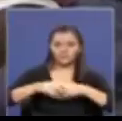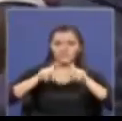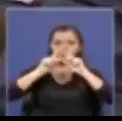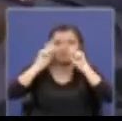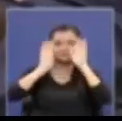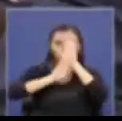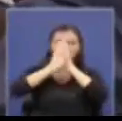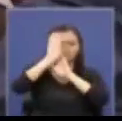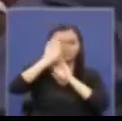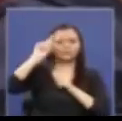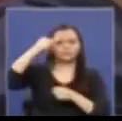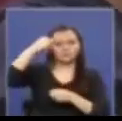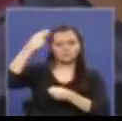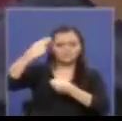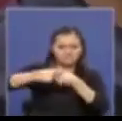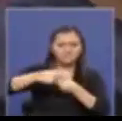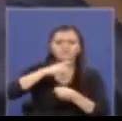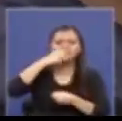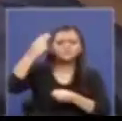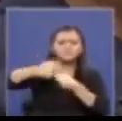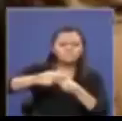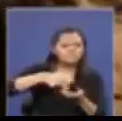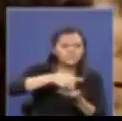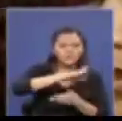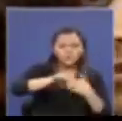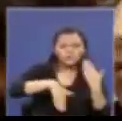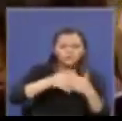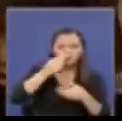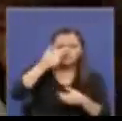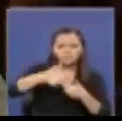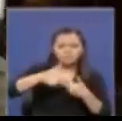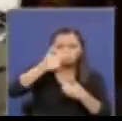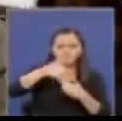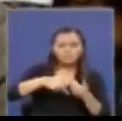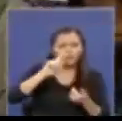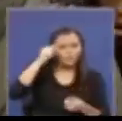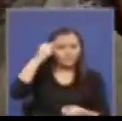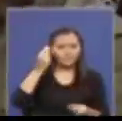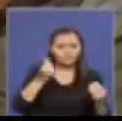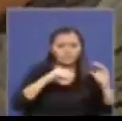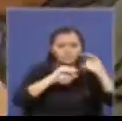empresas, reciben combustible subsidiado. Y para eso fue esta reunión.